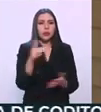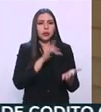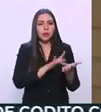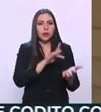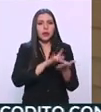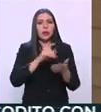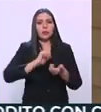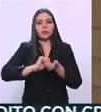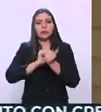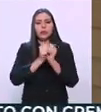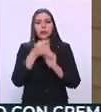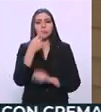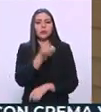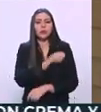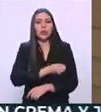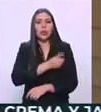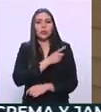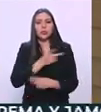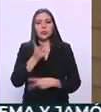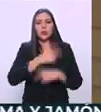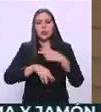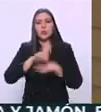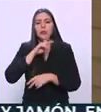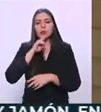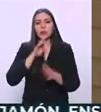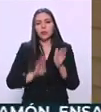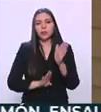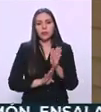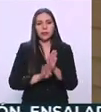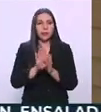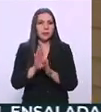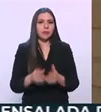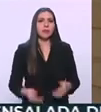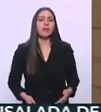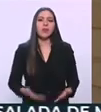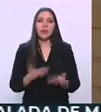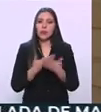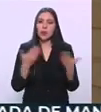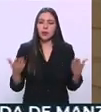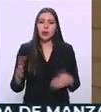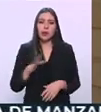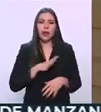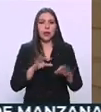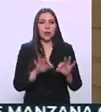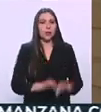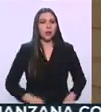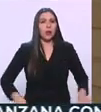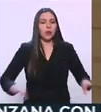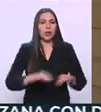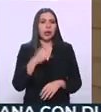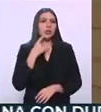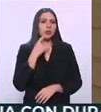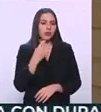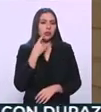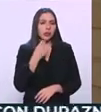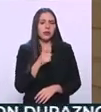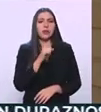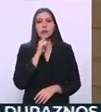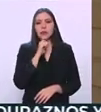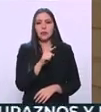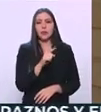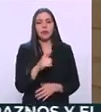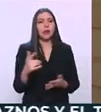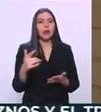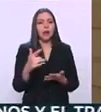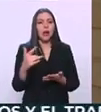este mejoramiento en su salud. Entonces, bueno, ahí tenemos un esfuerzo importante y en general una colaboración